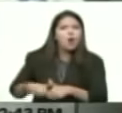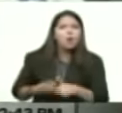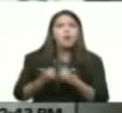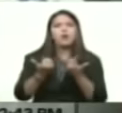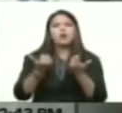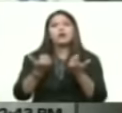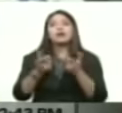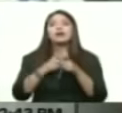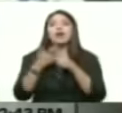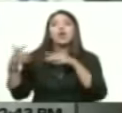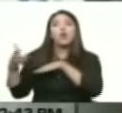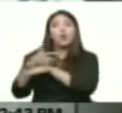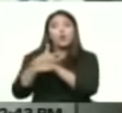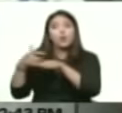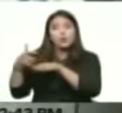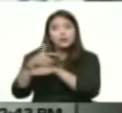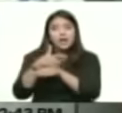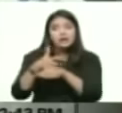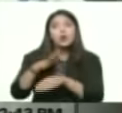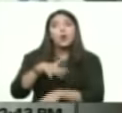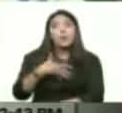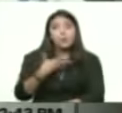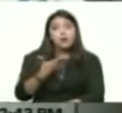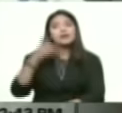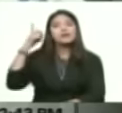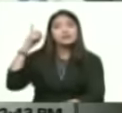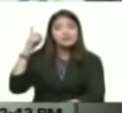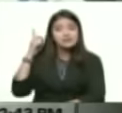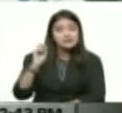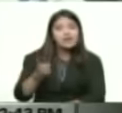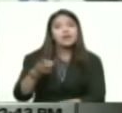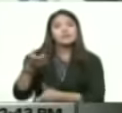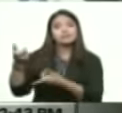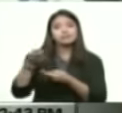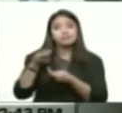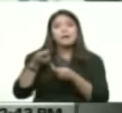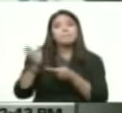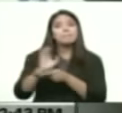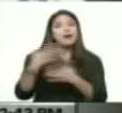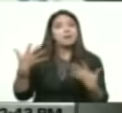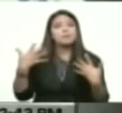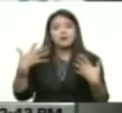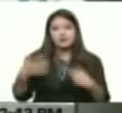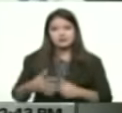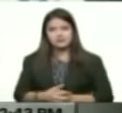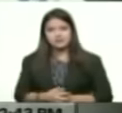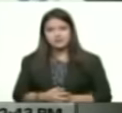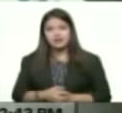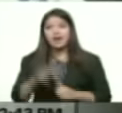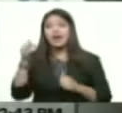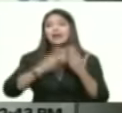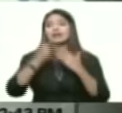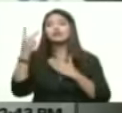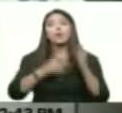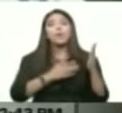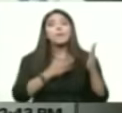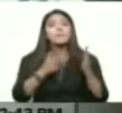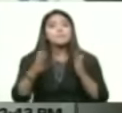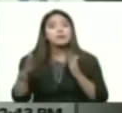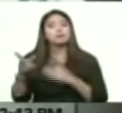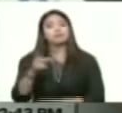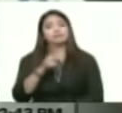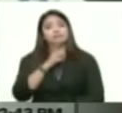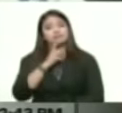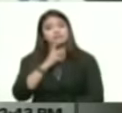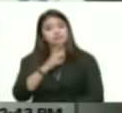que los gobiernos de transición pueden y deben obtener estos recursos para enfrentar la emergencia. Este es un plan complejo en